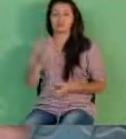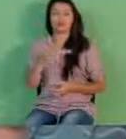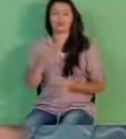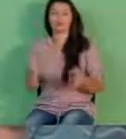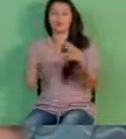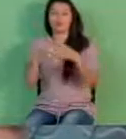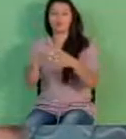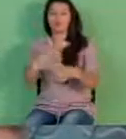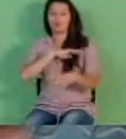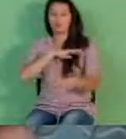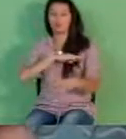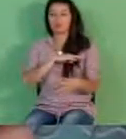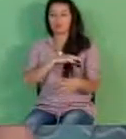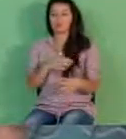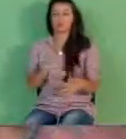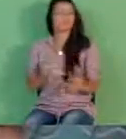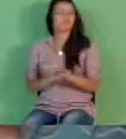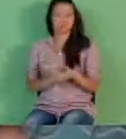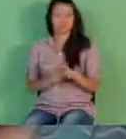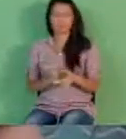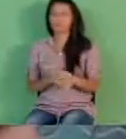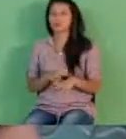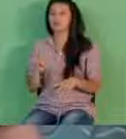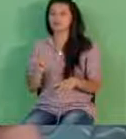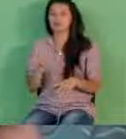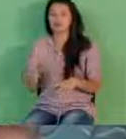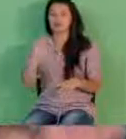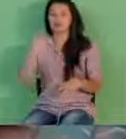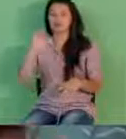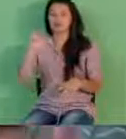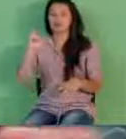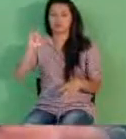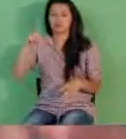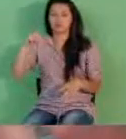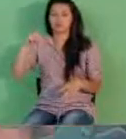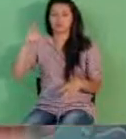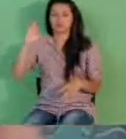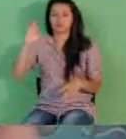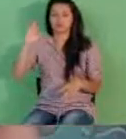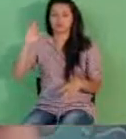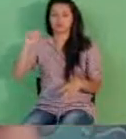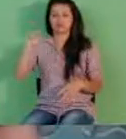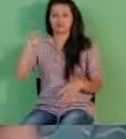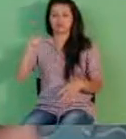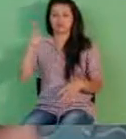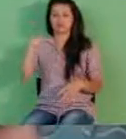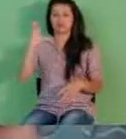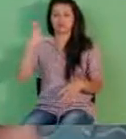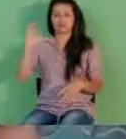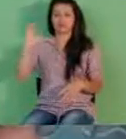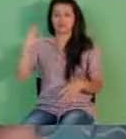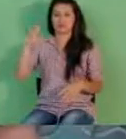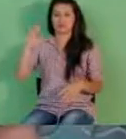alcaldía y que tiene en el cual nos encontramos nosotros y pues también la clínica celar ha logrado impactar de buena forma cierto